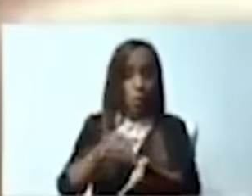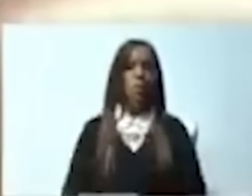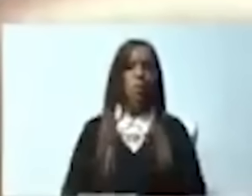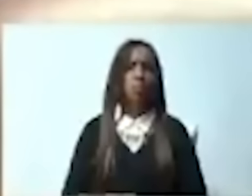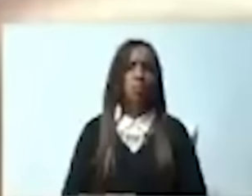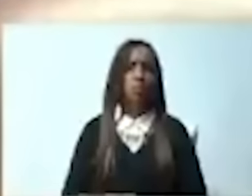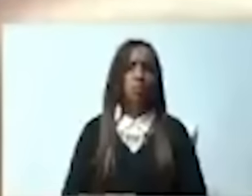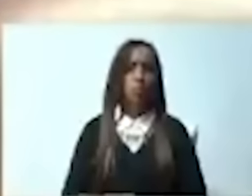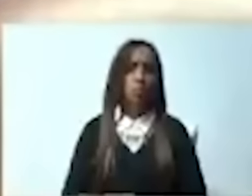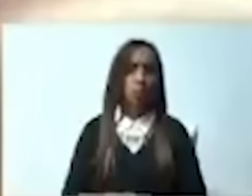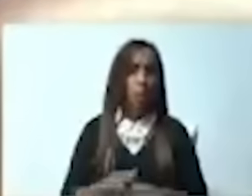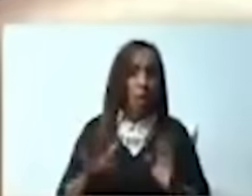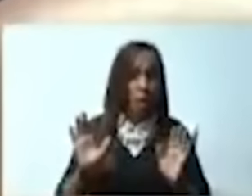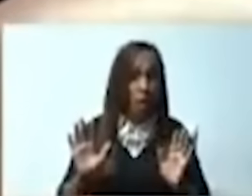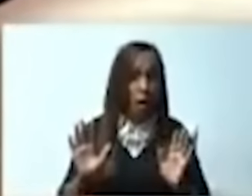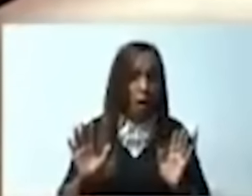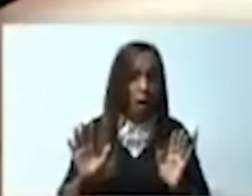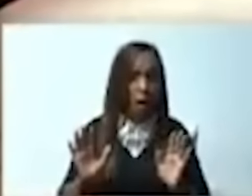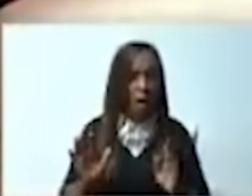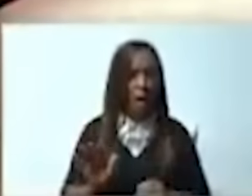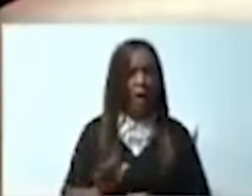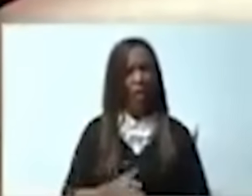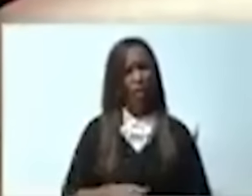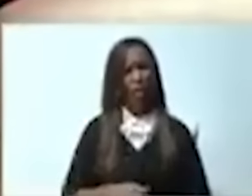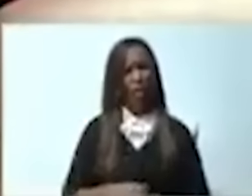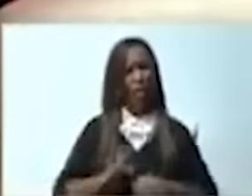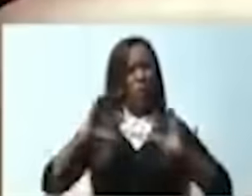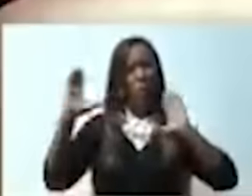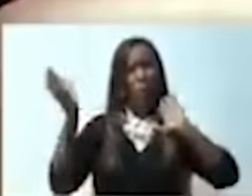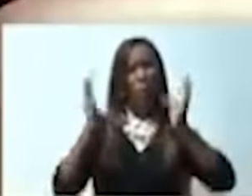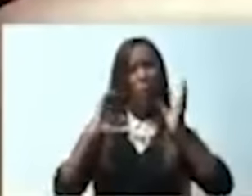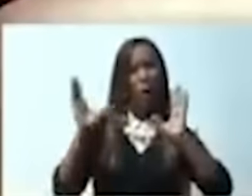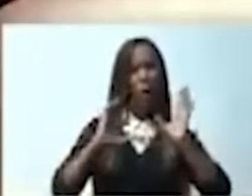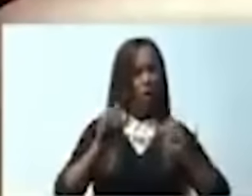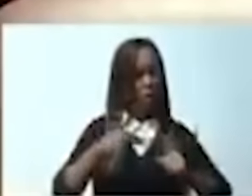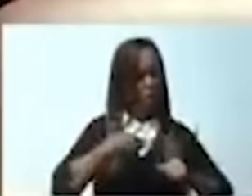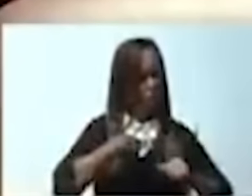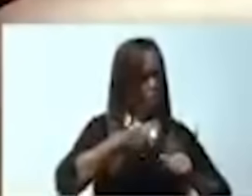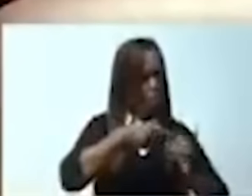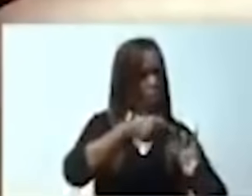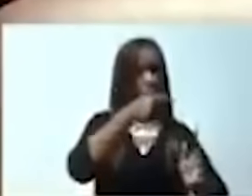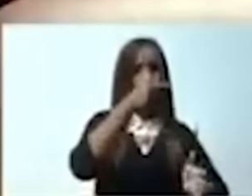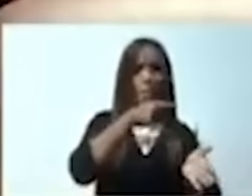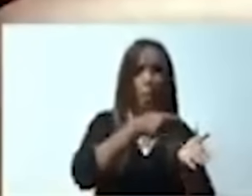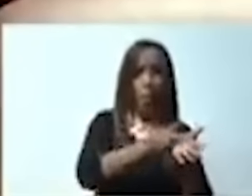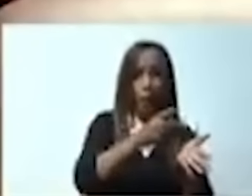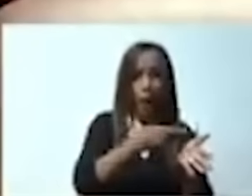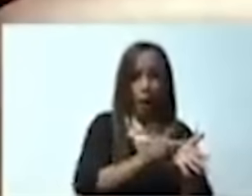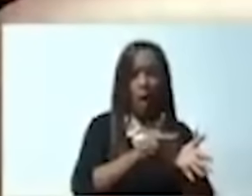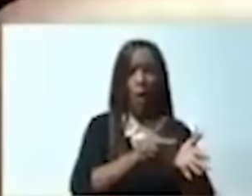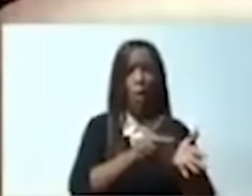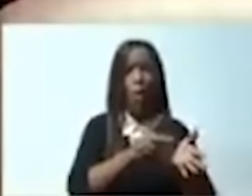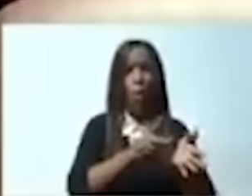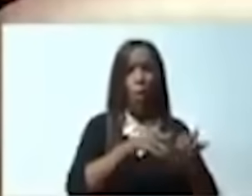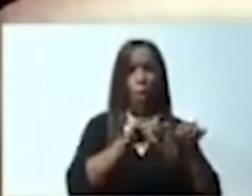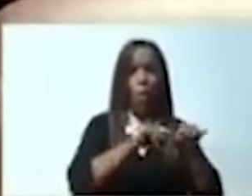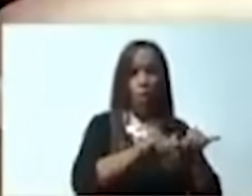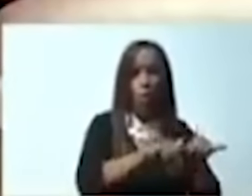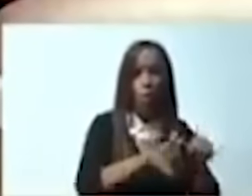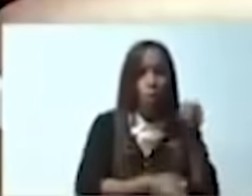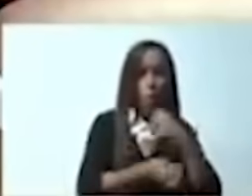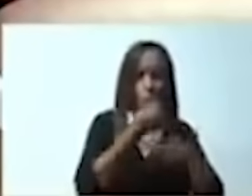yate al país en una sociedad tan desigual la República Dominicana tiene uno de los sistemas tributarios